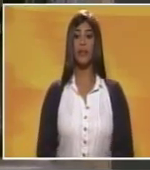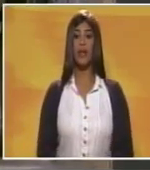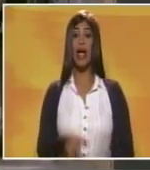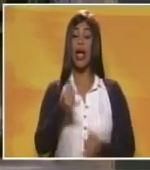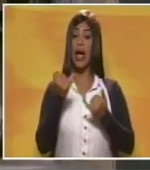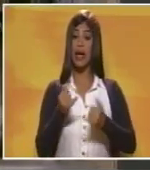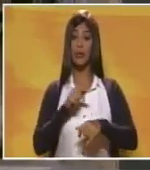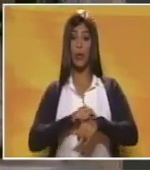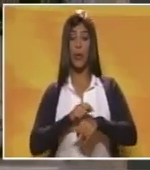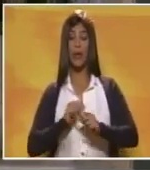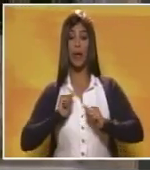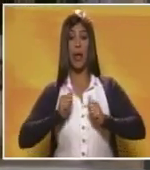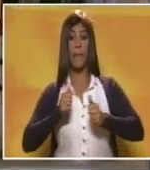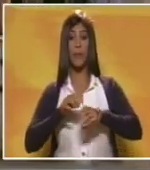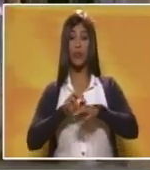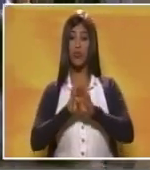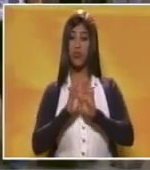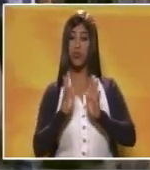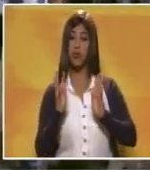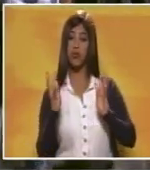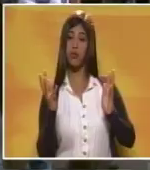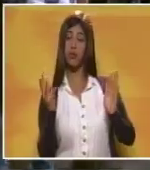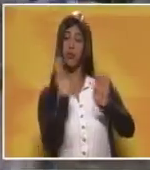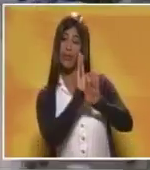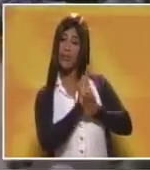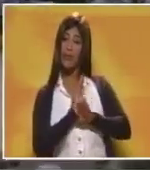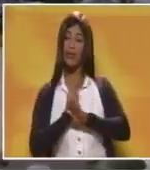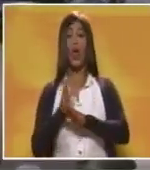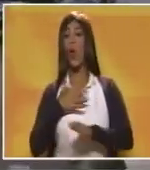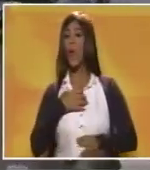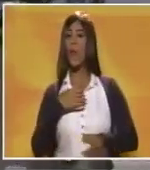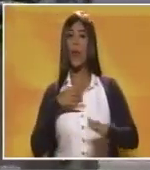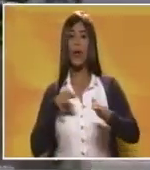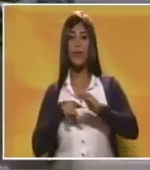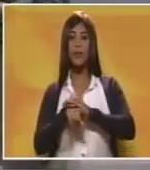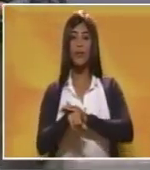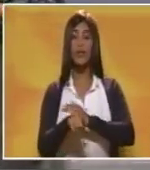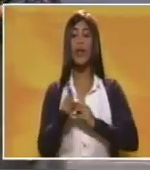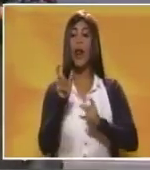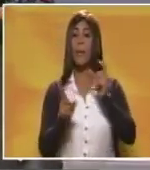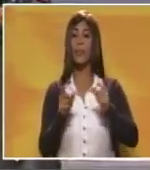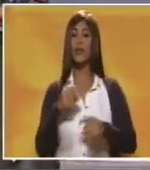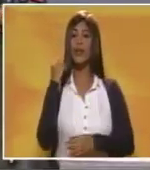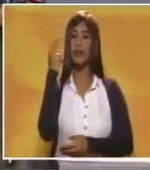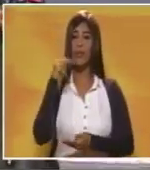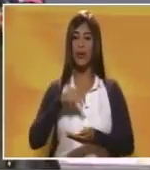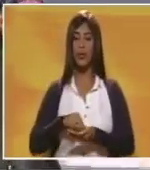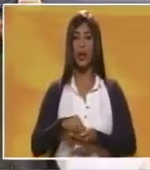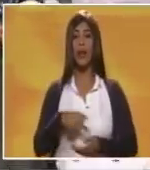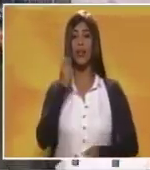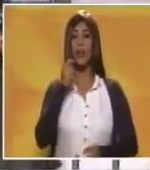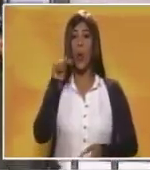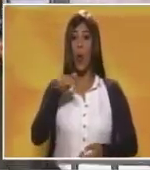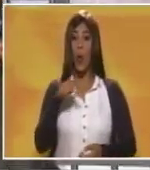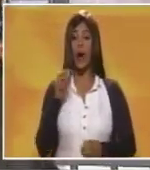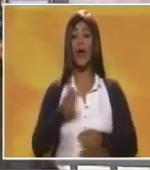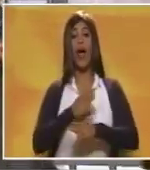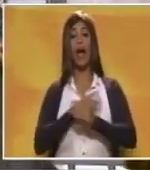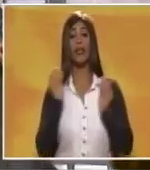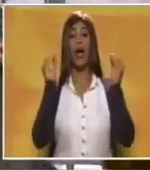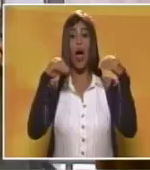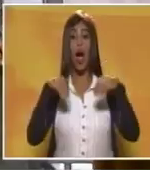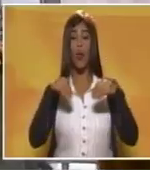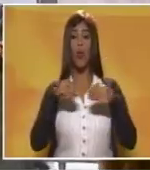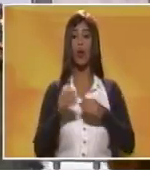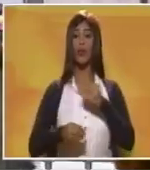ese momento, pues, inició este despliegue que impide el acceso a la sede de la Asamblea Nacional, donde hoy está prevista